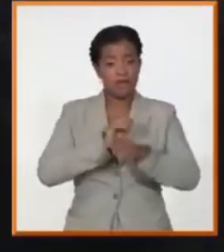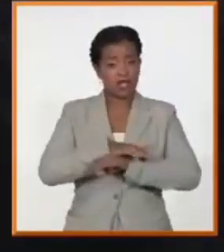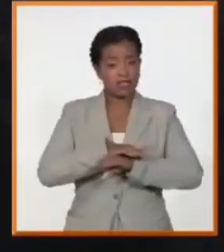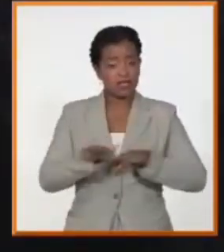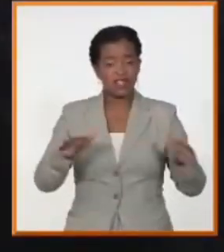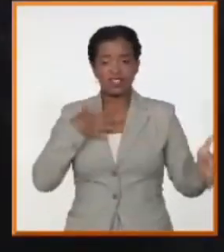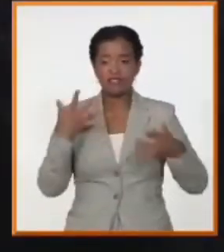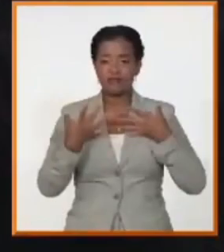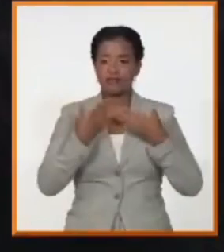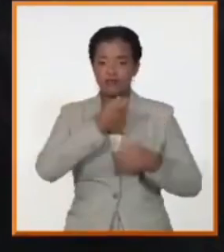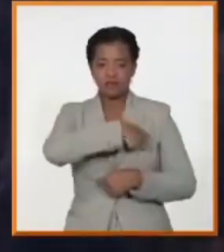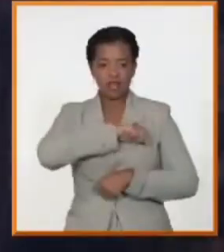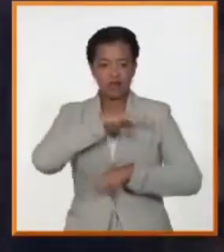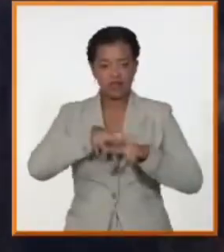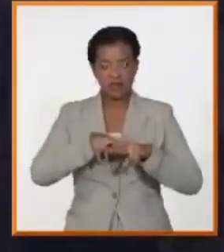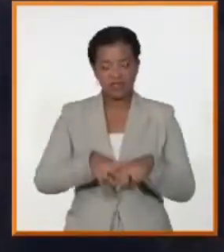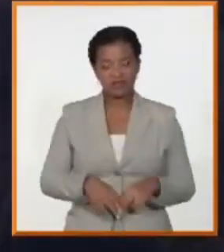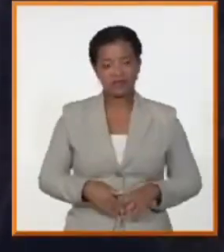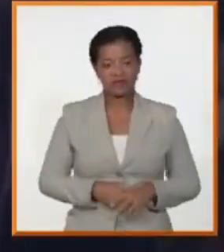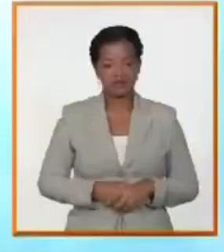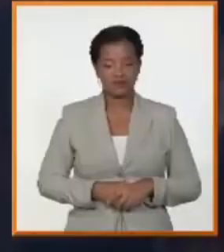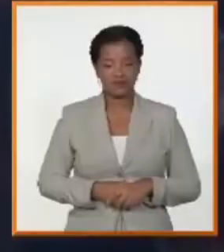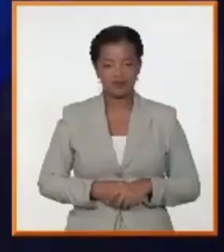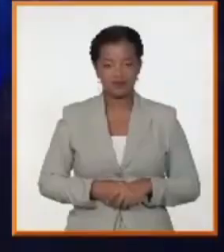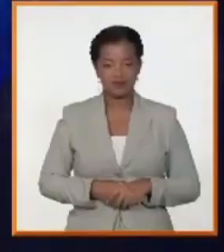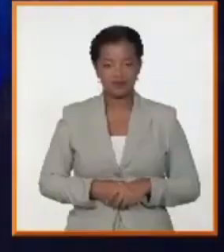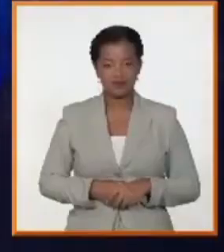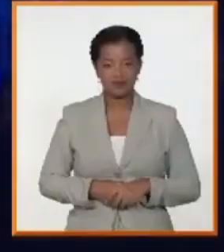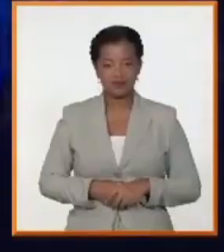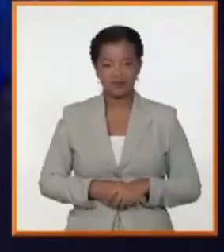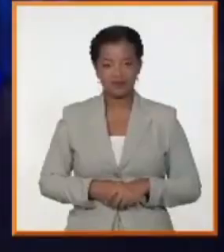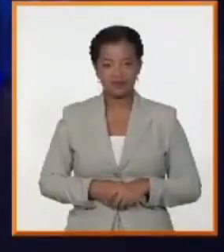esparcimiento de los habaneros. El camarógrafo Michael Aulet y Richard Ruiz Julián para La Mesa Redonda.